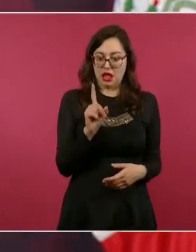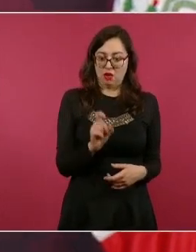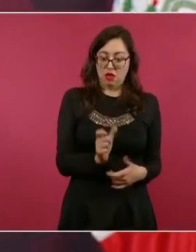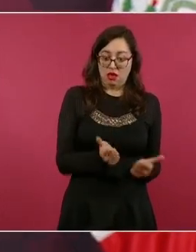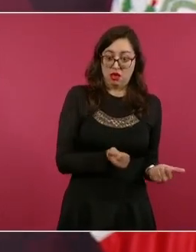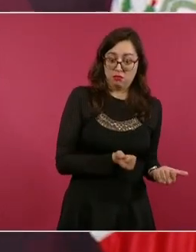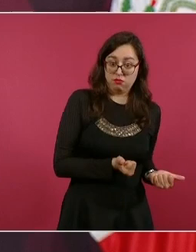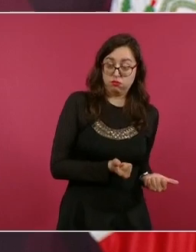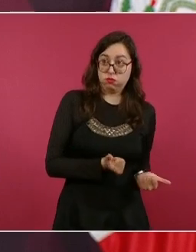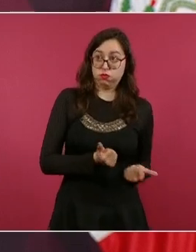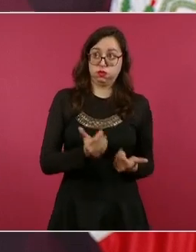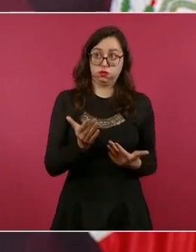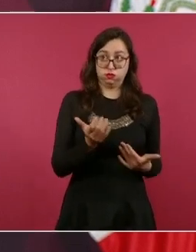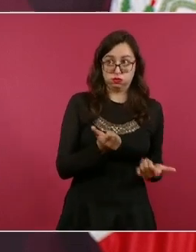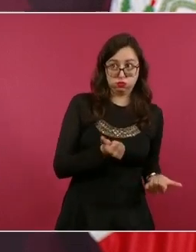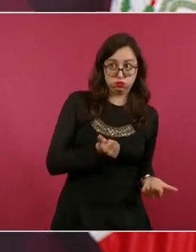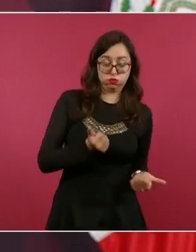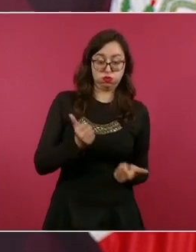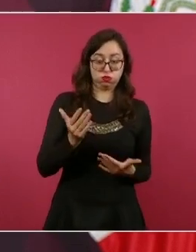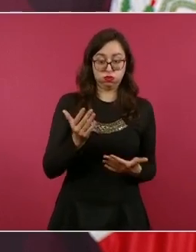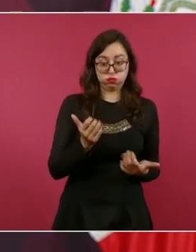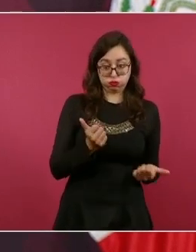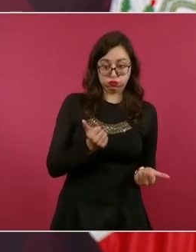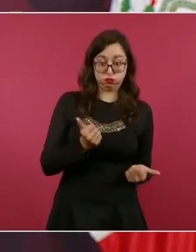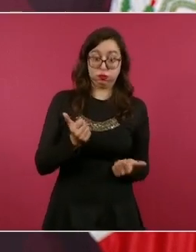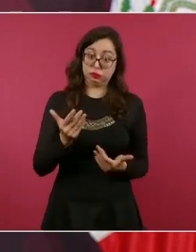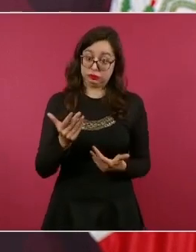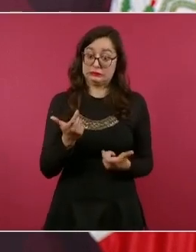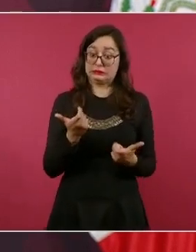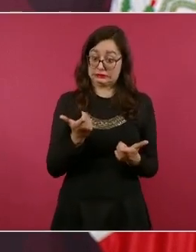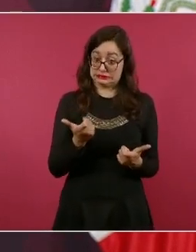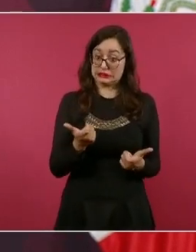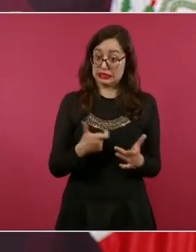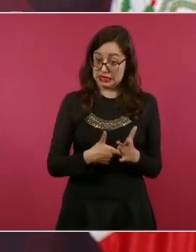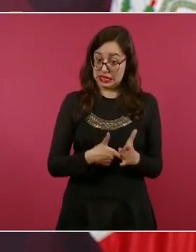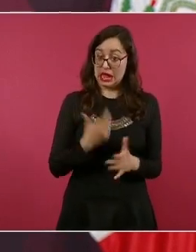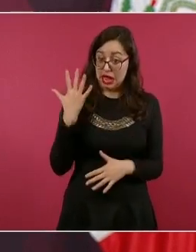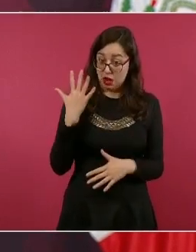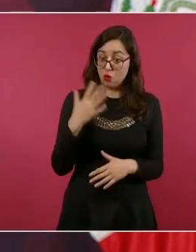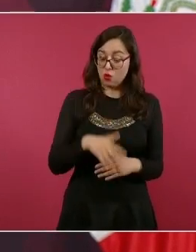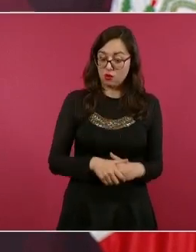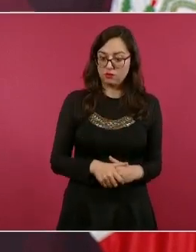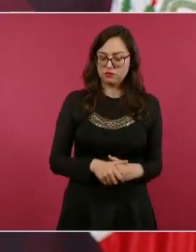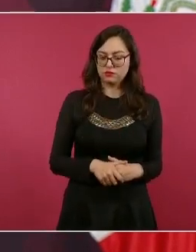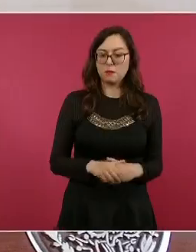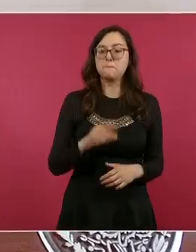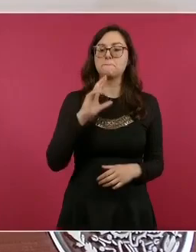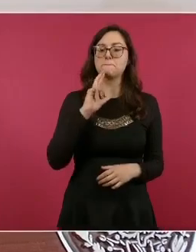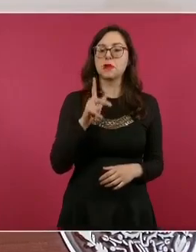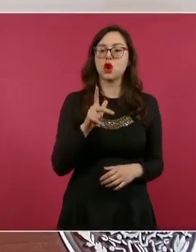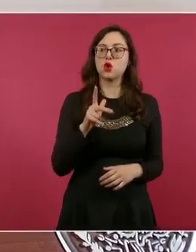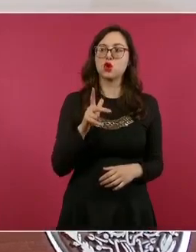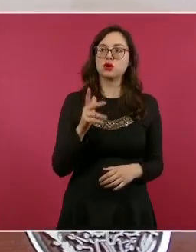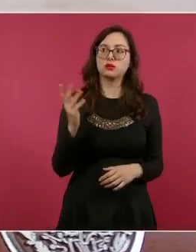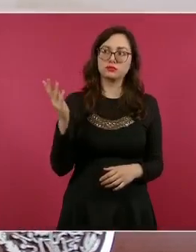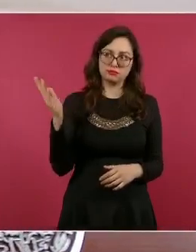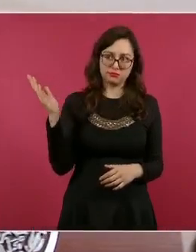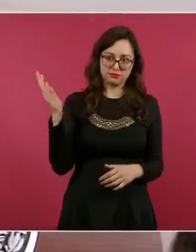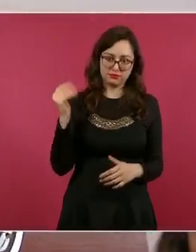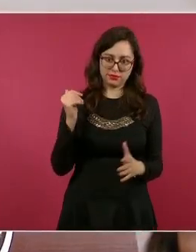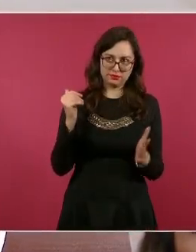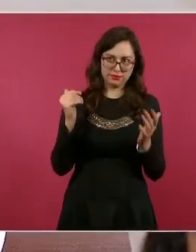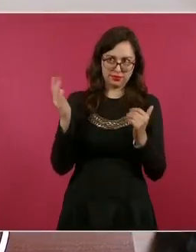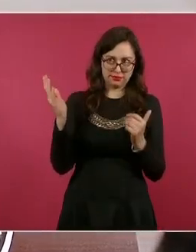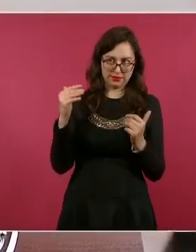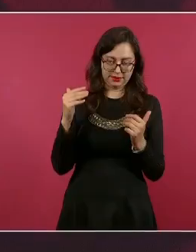donde no hay, que además cuesta mucho, ¿por qué no desarrollar más